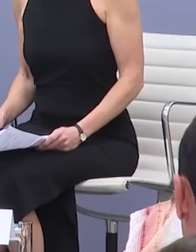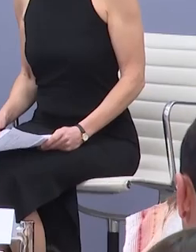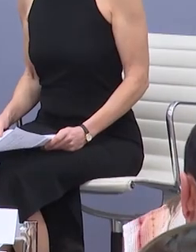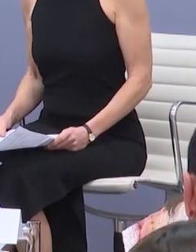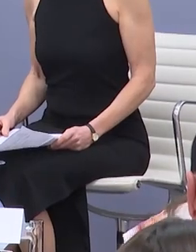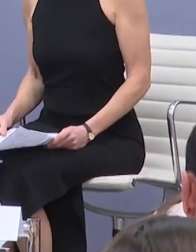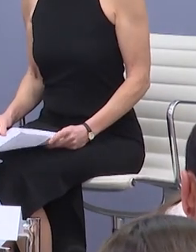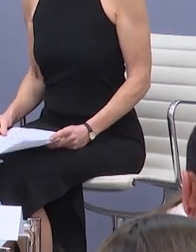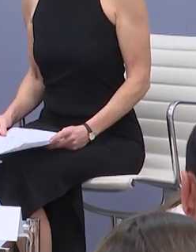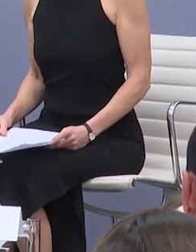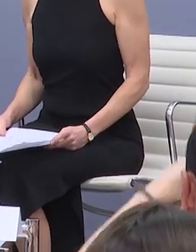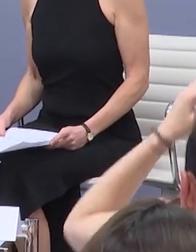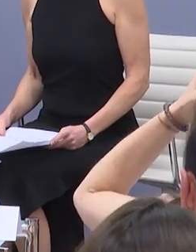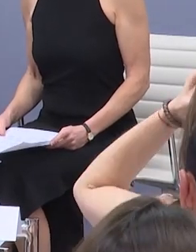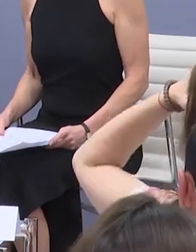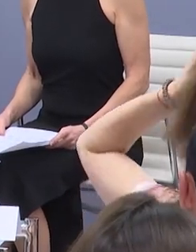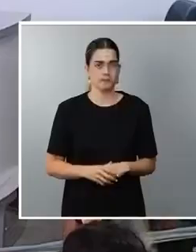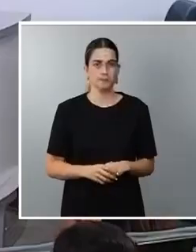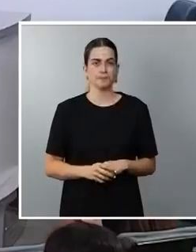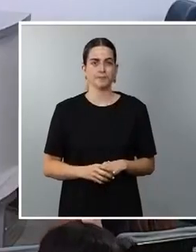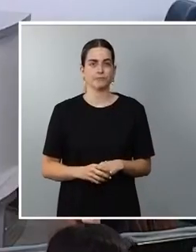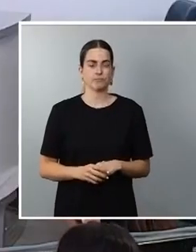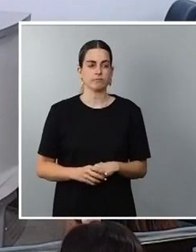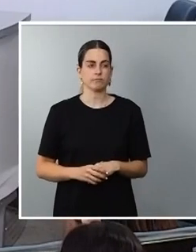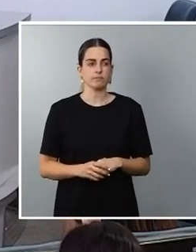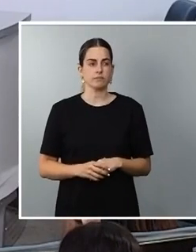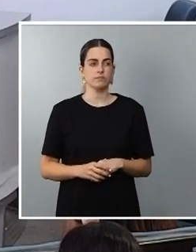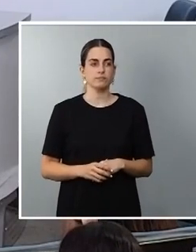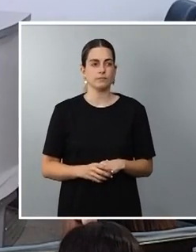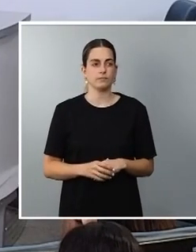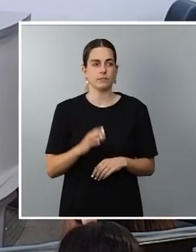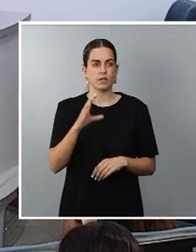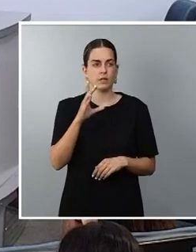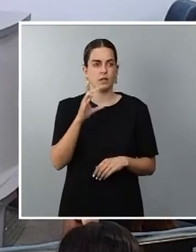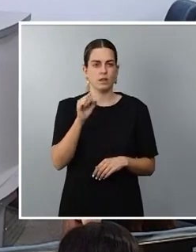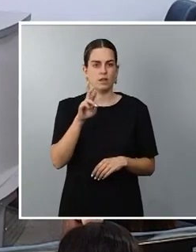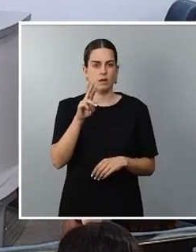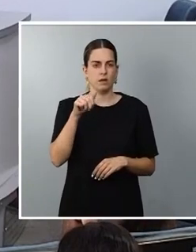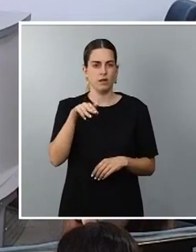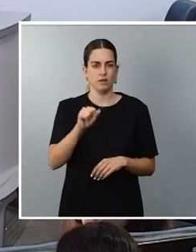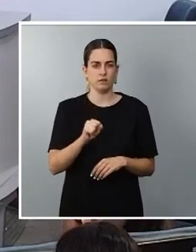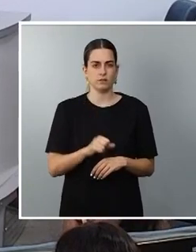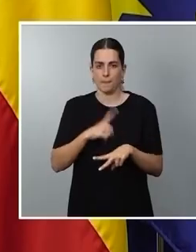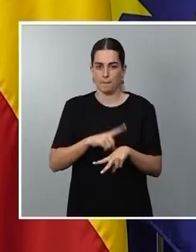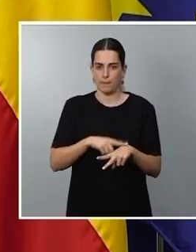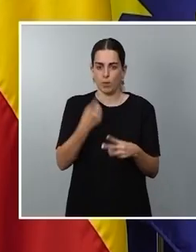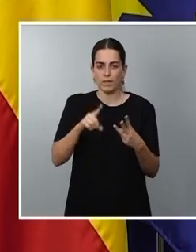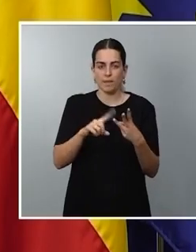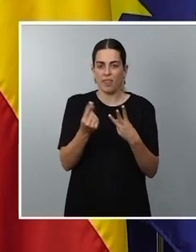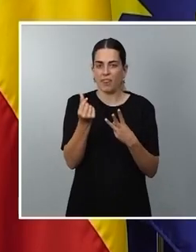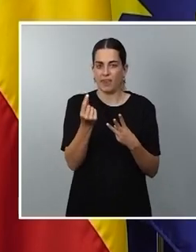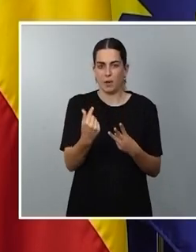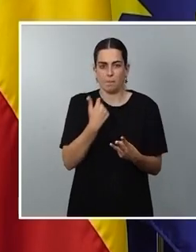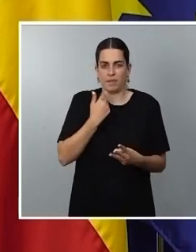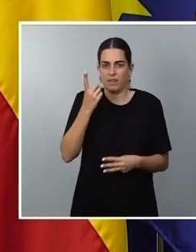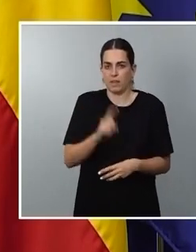su decisión final con el cambio de fase política. Lo ha dicho a través de una carta remitida a la militancia. En ese texto,